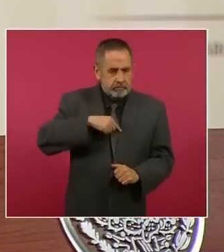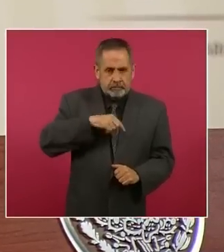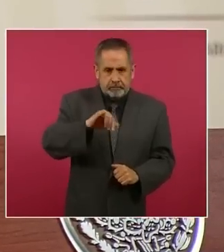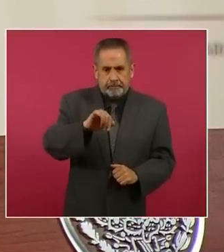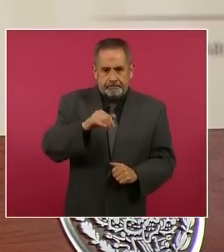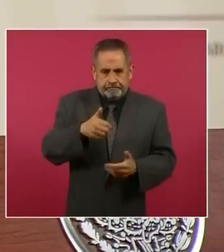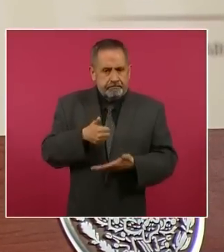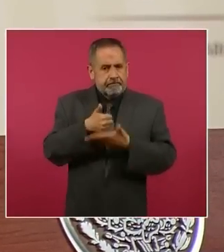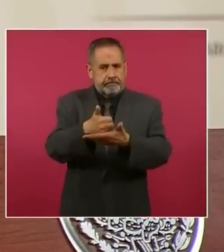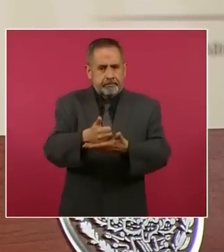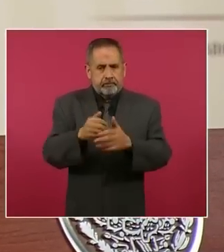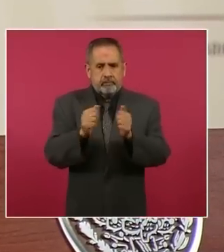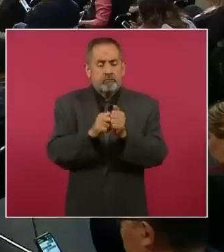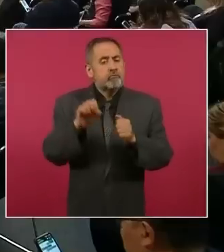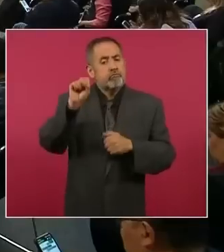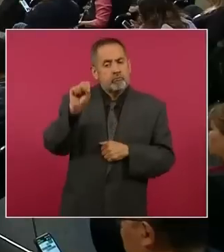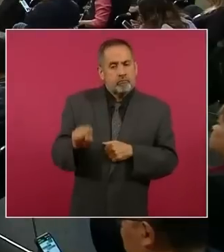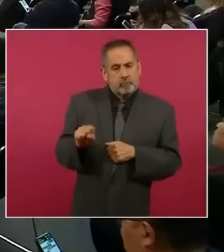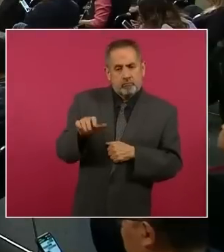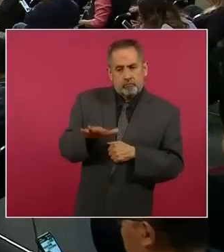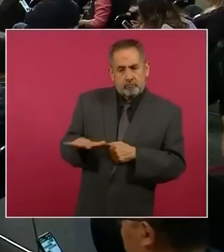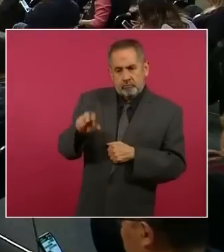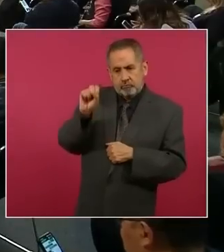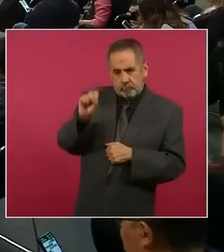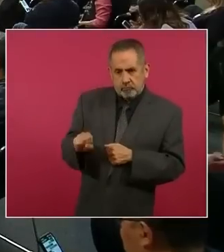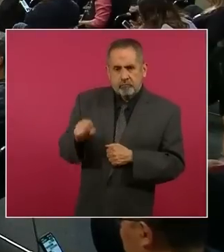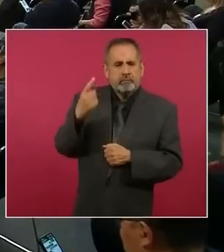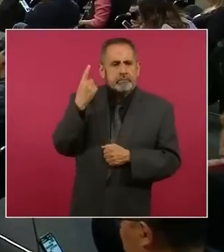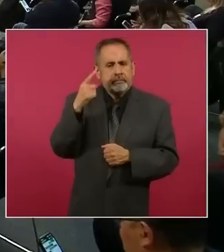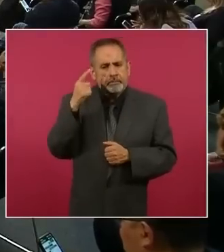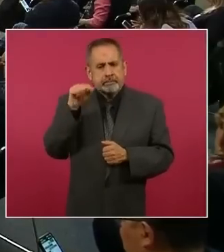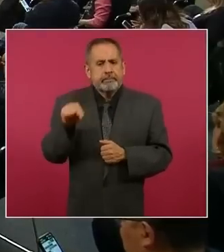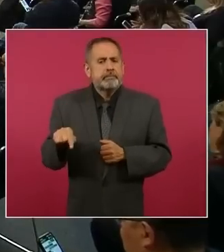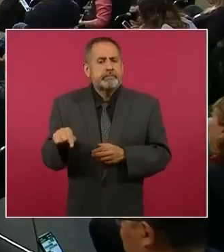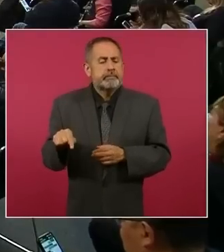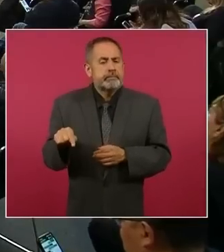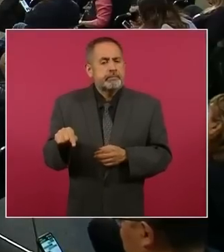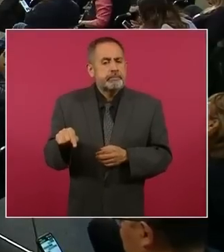ayudando en el sureste para que